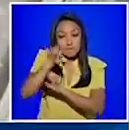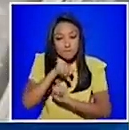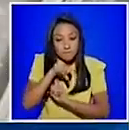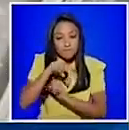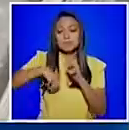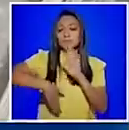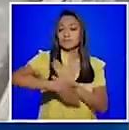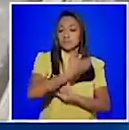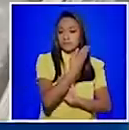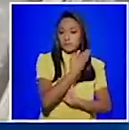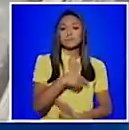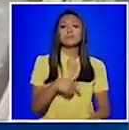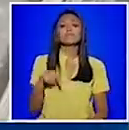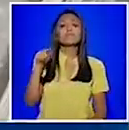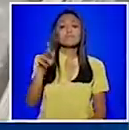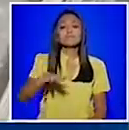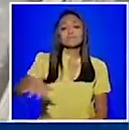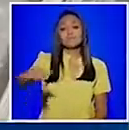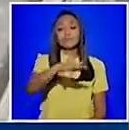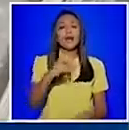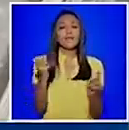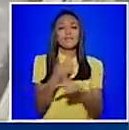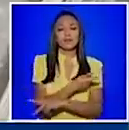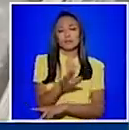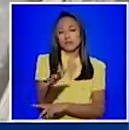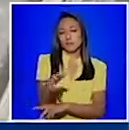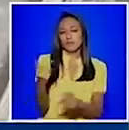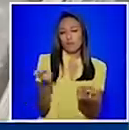se va. Esto sucedió en la Reina Victoria y Colón, norte de Quito.